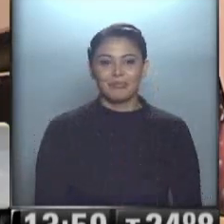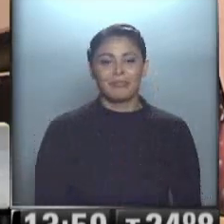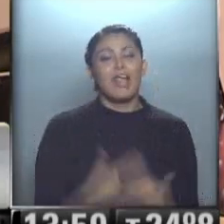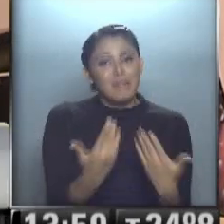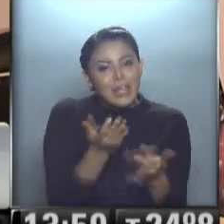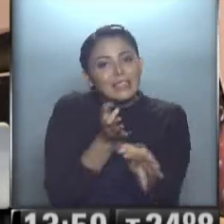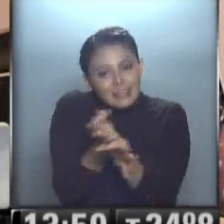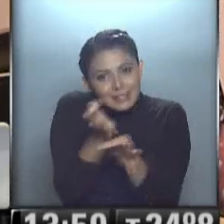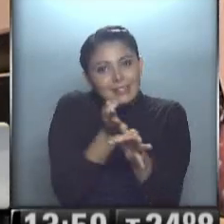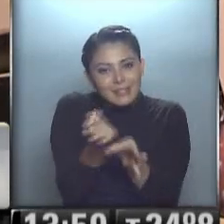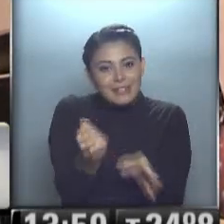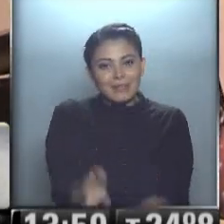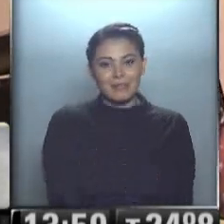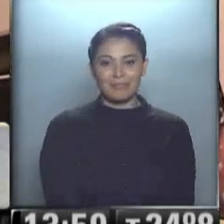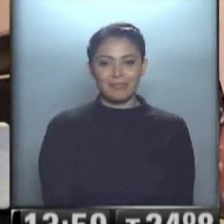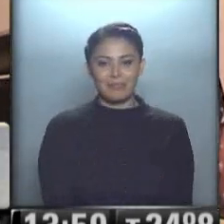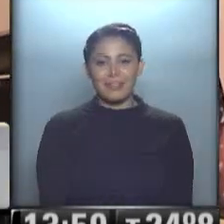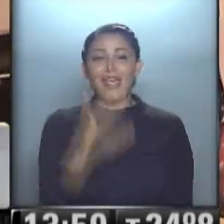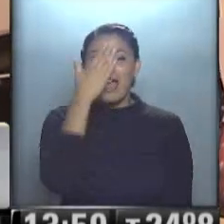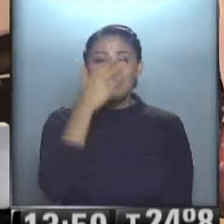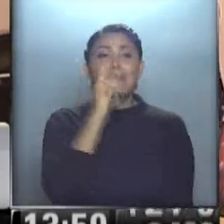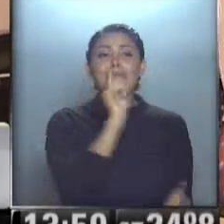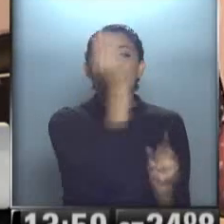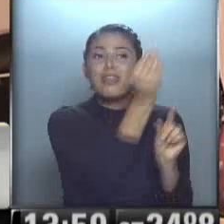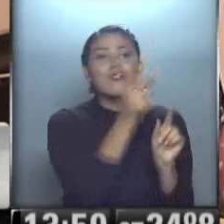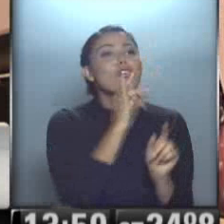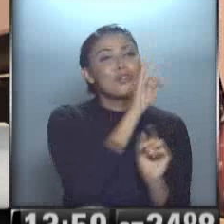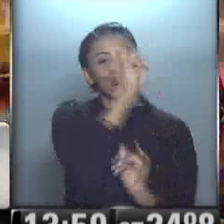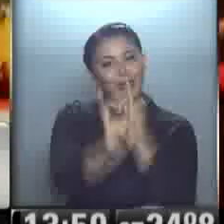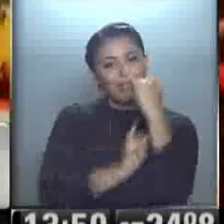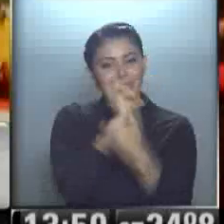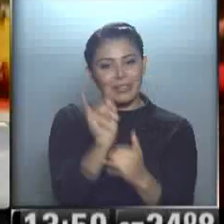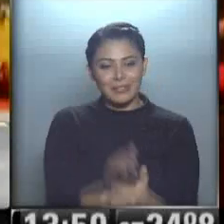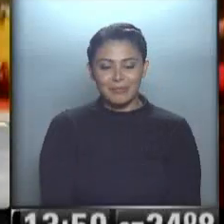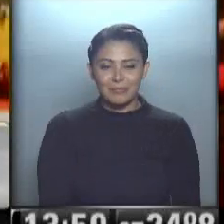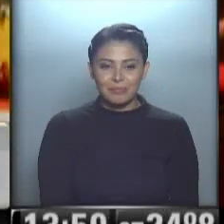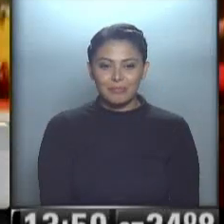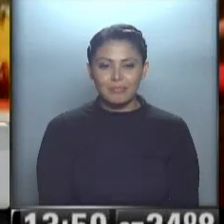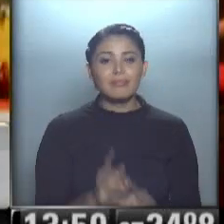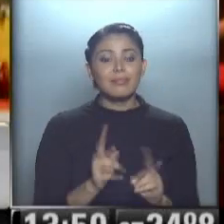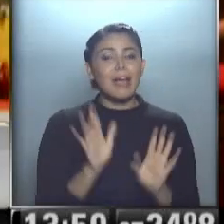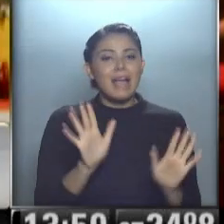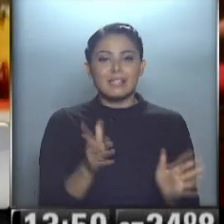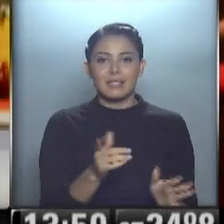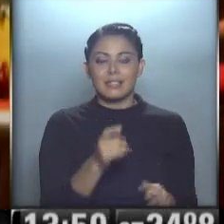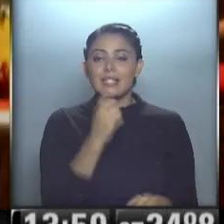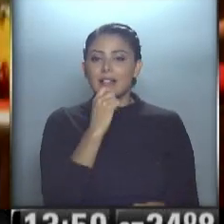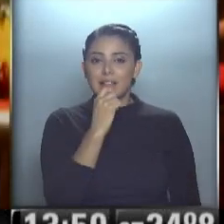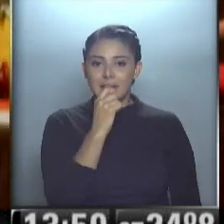para eso, y que se lo digan los personajes ahí arriba. Y principalmente era eso, cuando